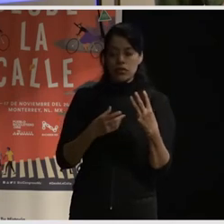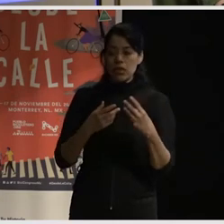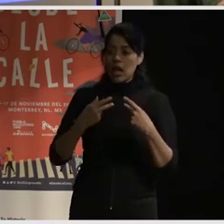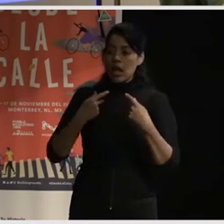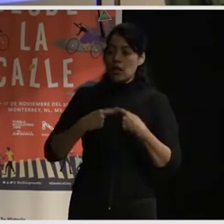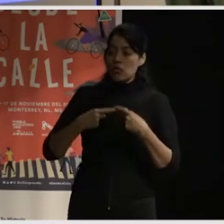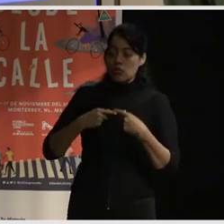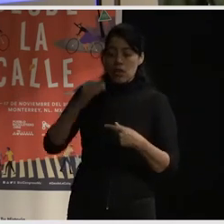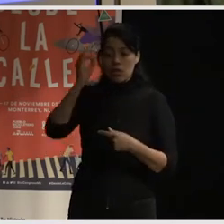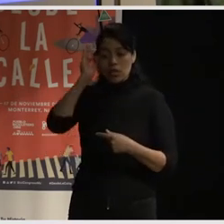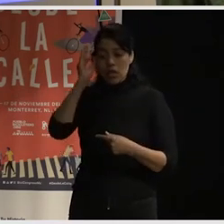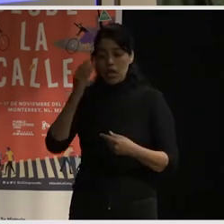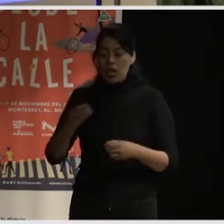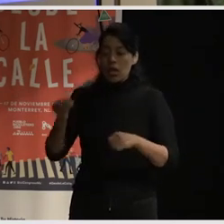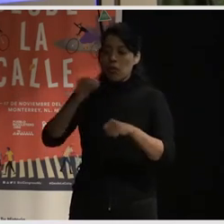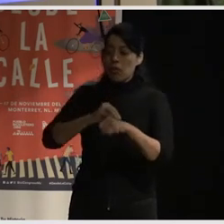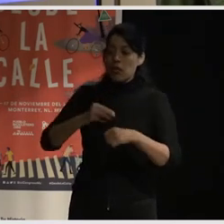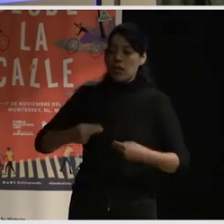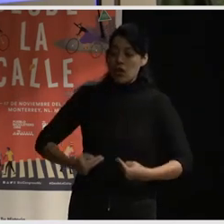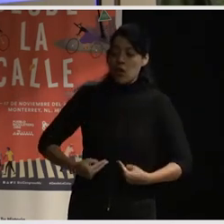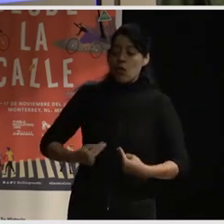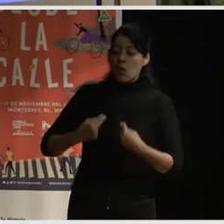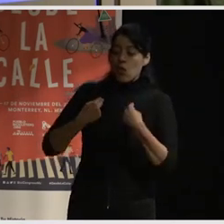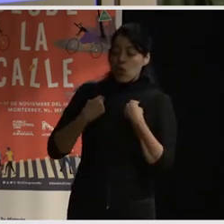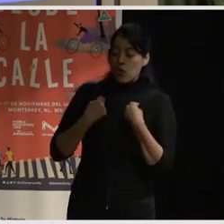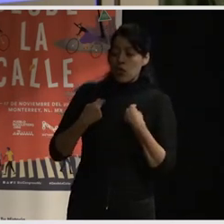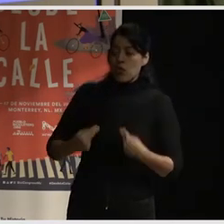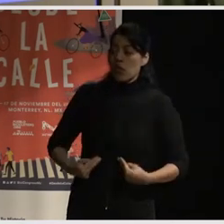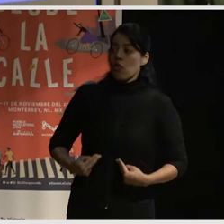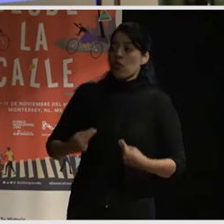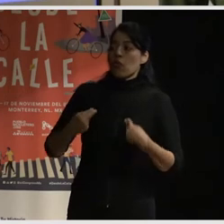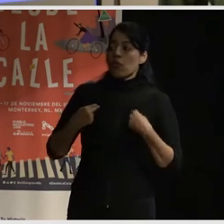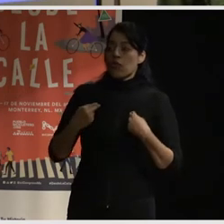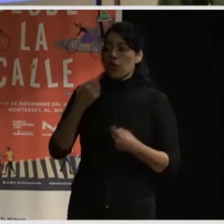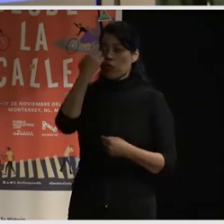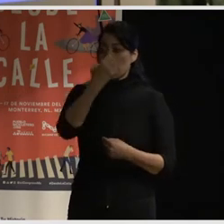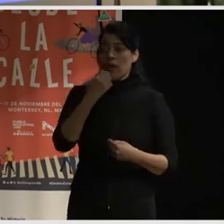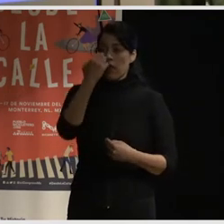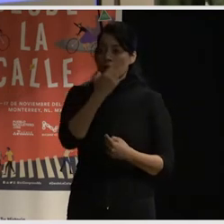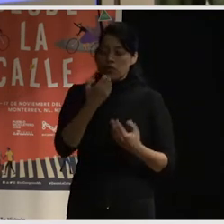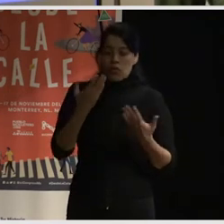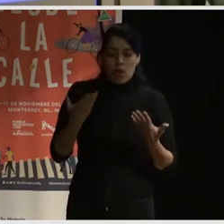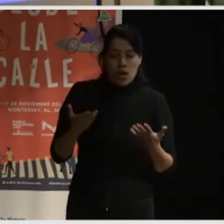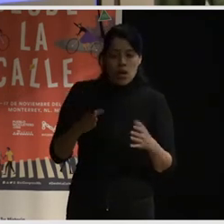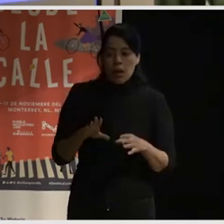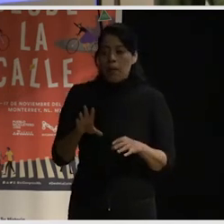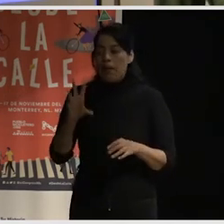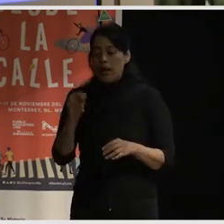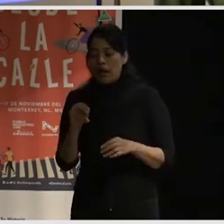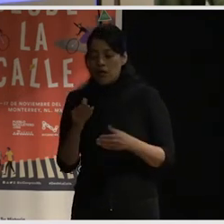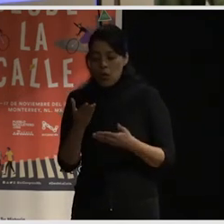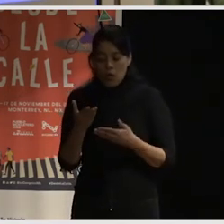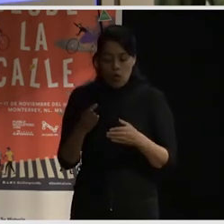compartir el auto entonces es exacto entonces llegamos a estas situaciones tan absurdas